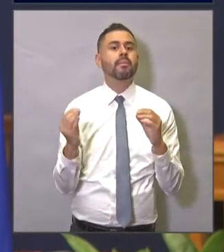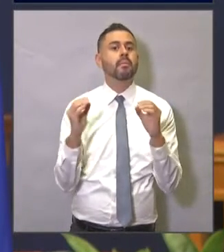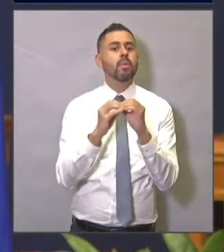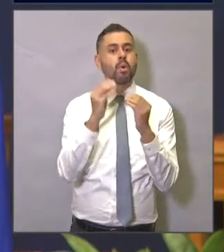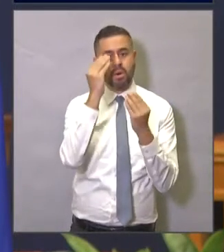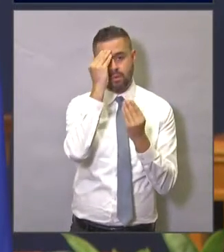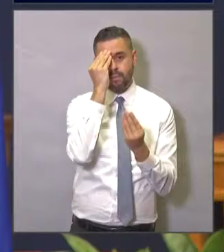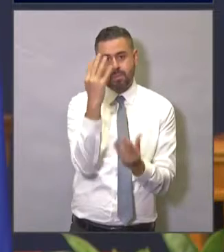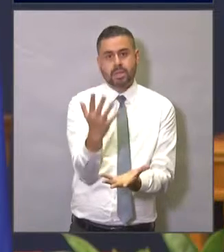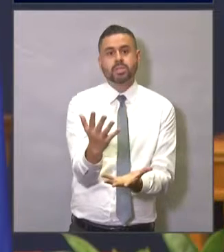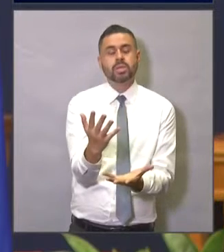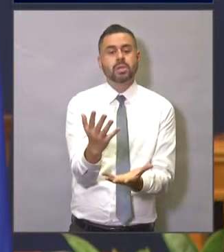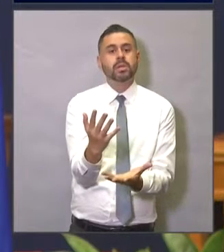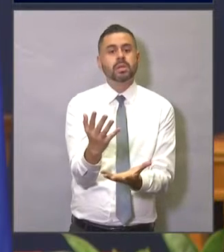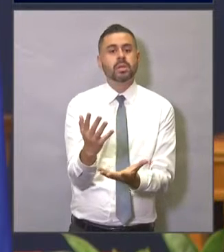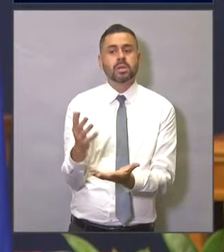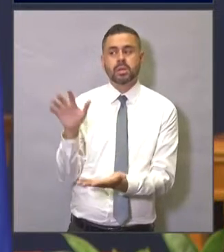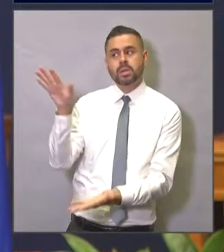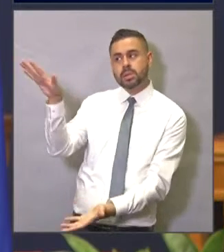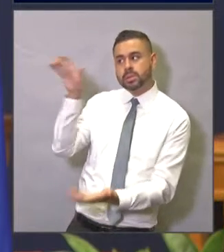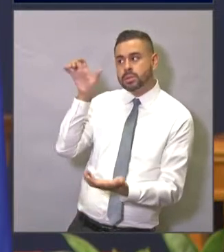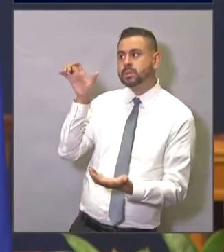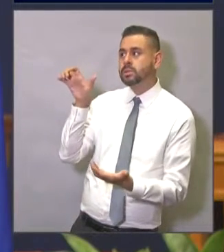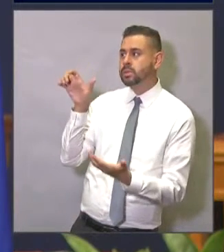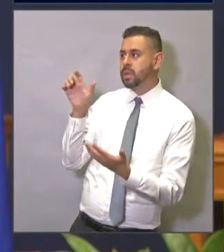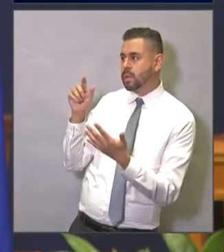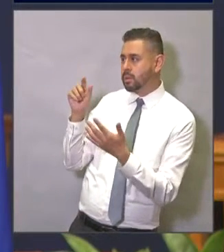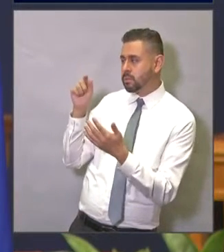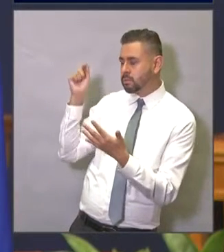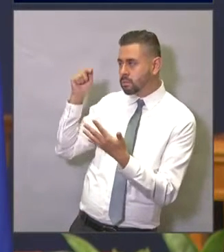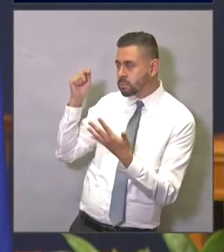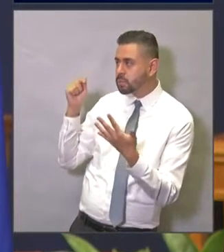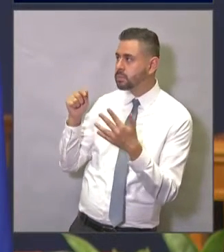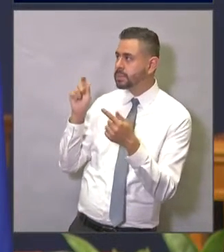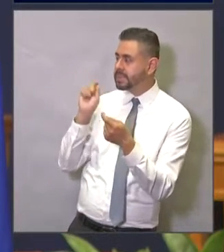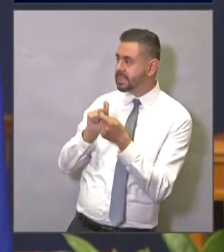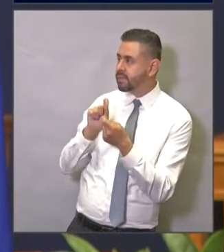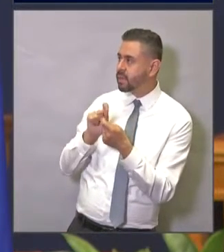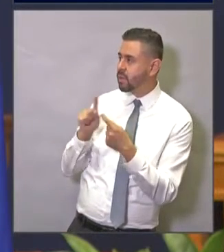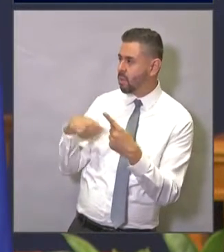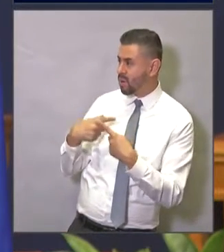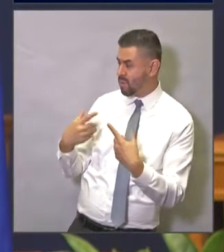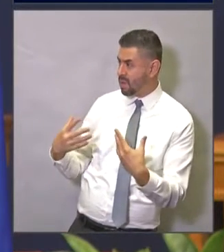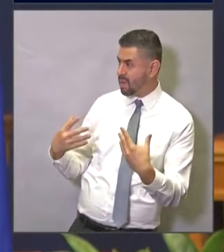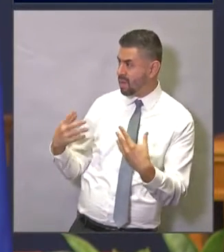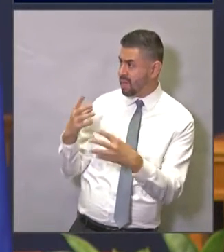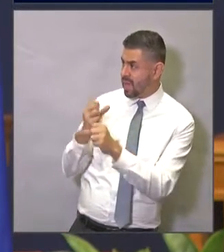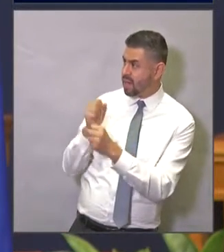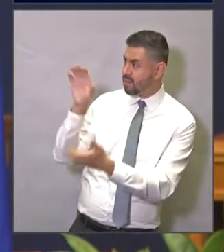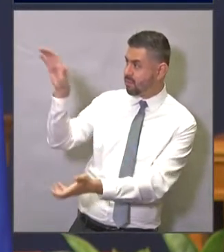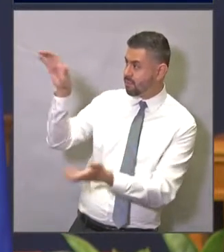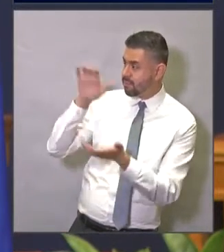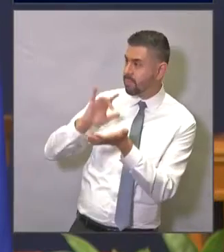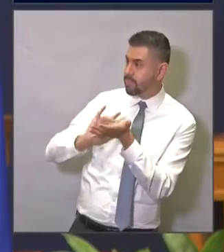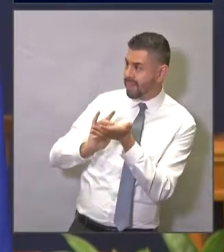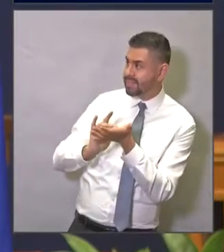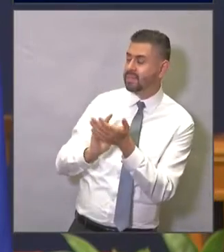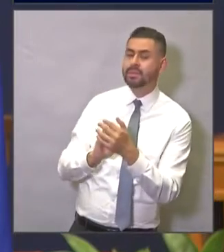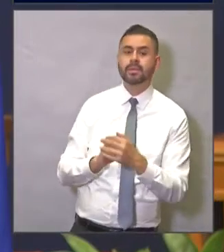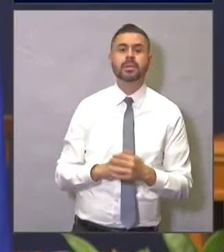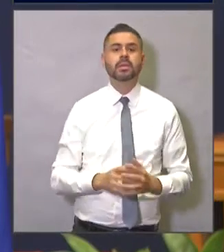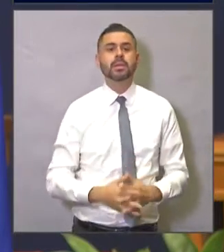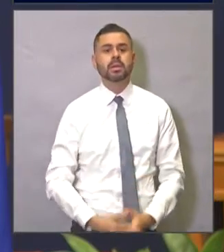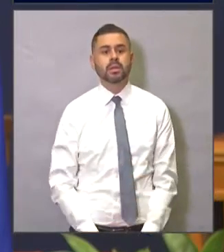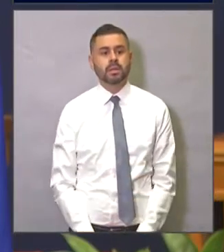días en cuanto recibamos más confirmación acerca de cuándo vamos a recibir estas vacunas. And now we'll go